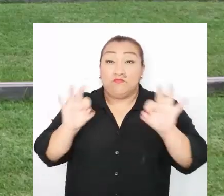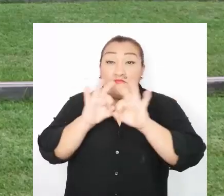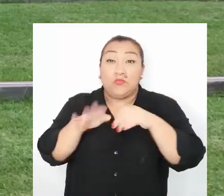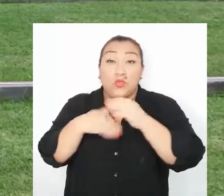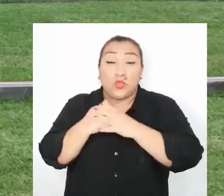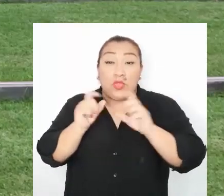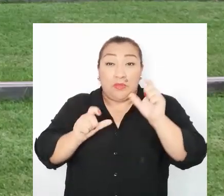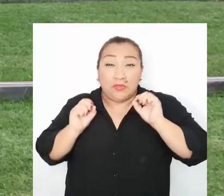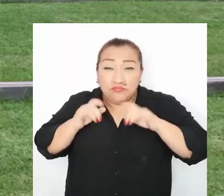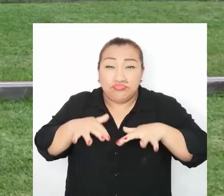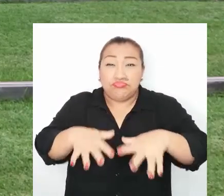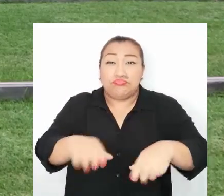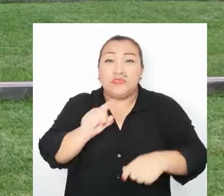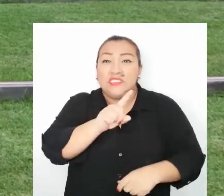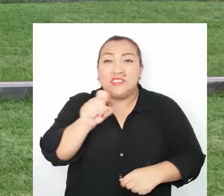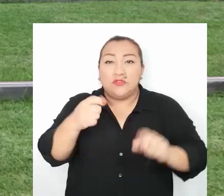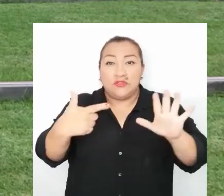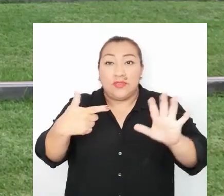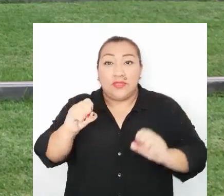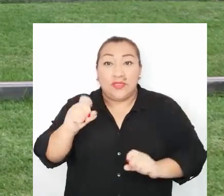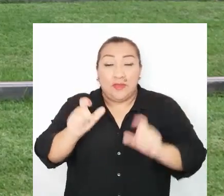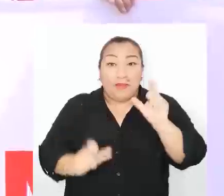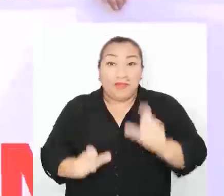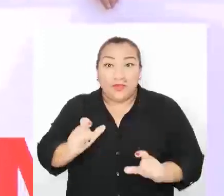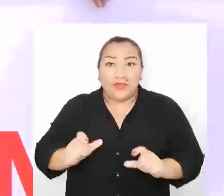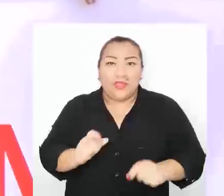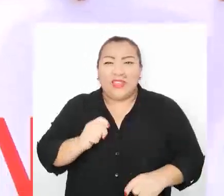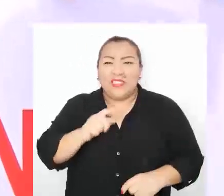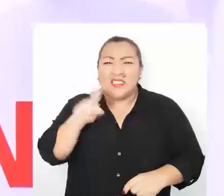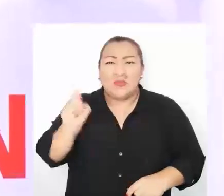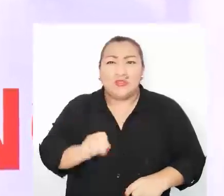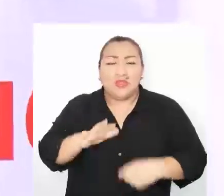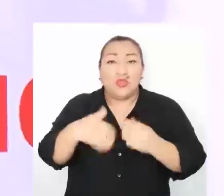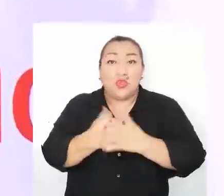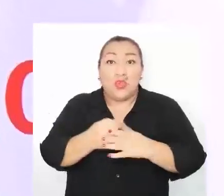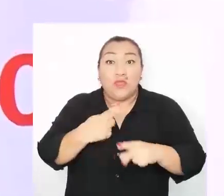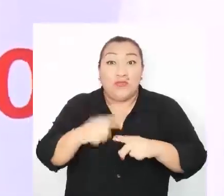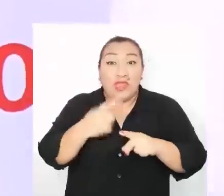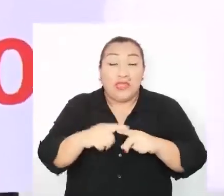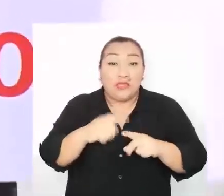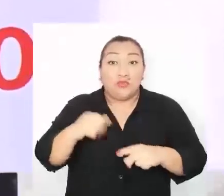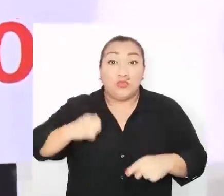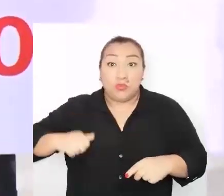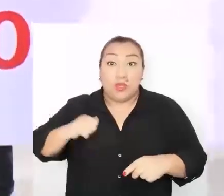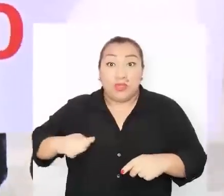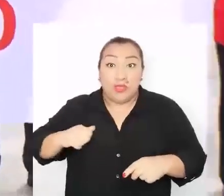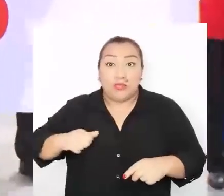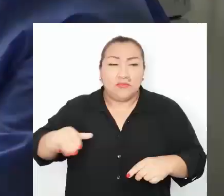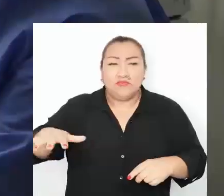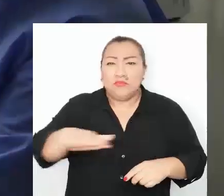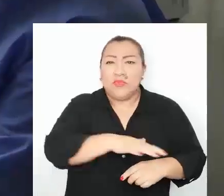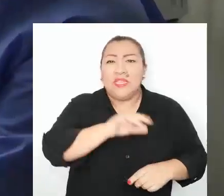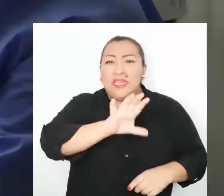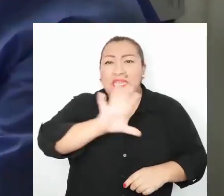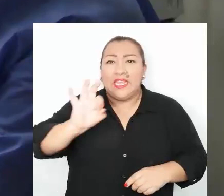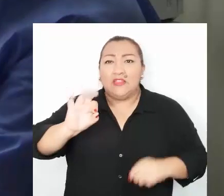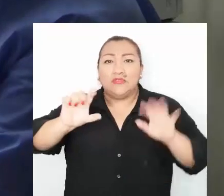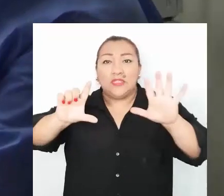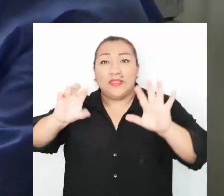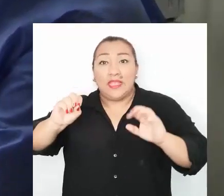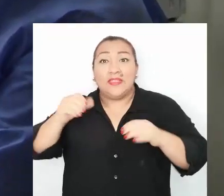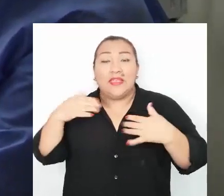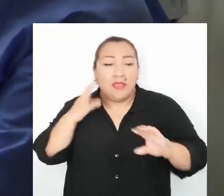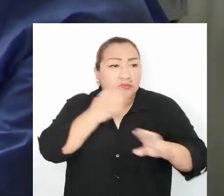Con la presencia simultánea y focalizada de 170 auditores desplegados en el 100% de las provincias de Puno, realizamos